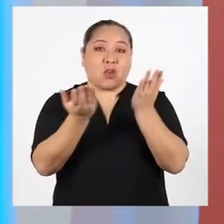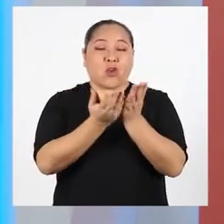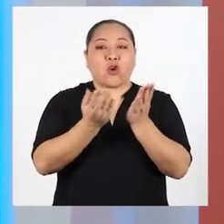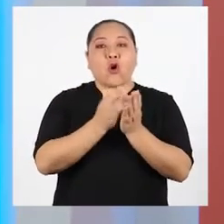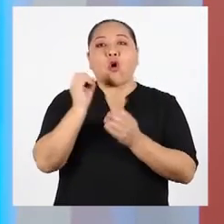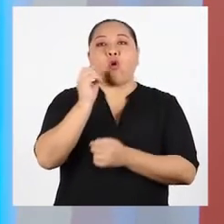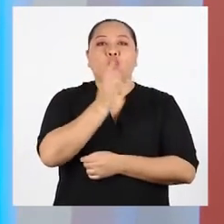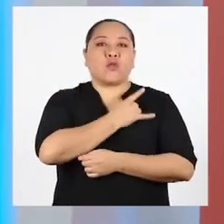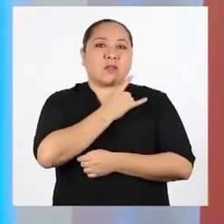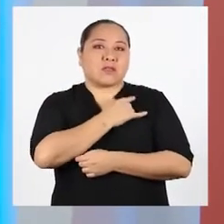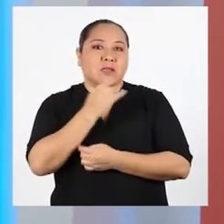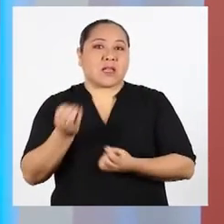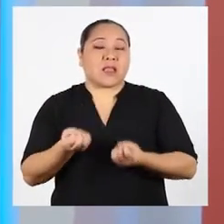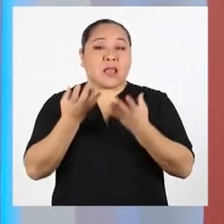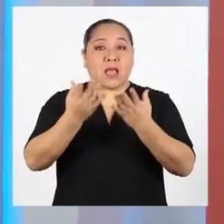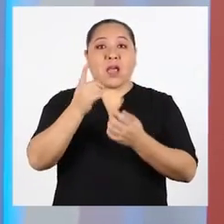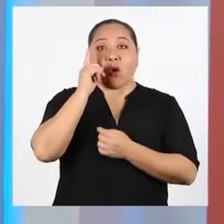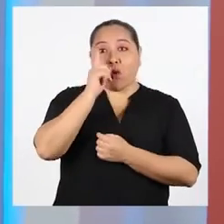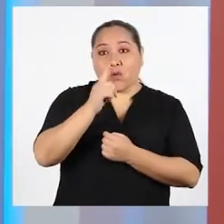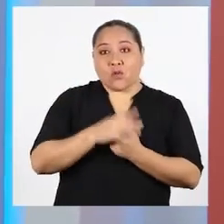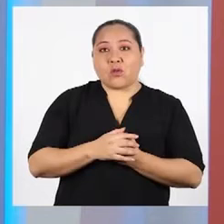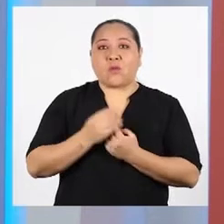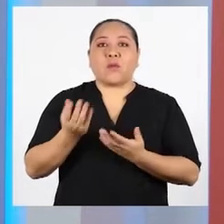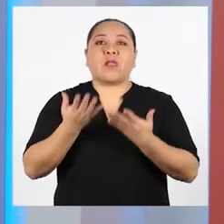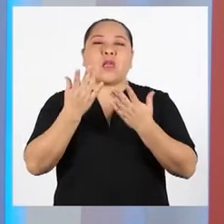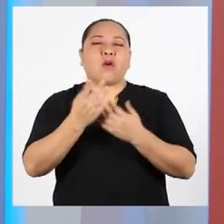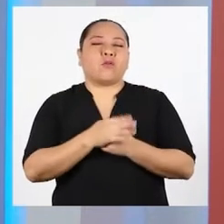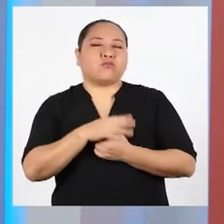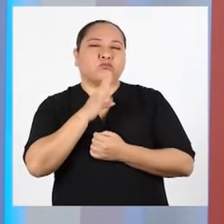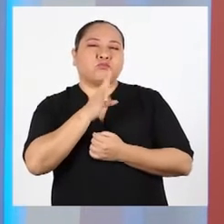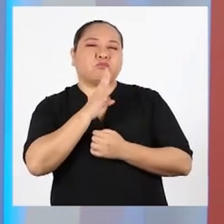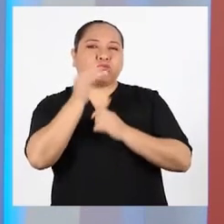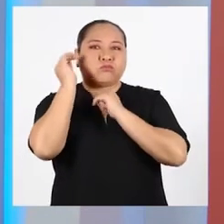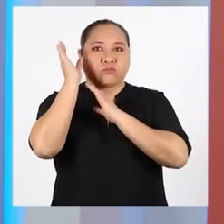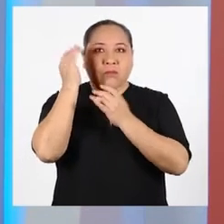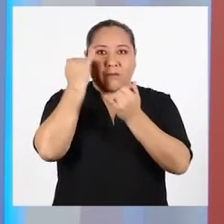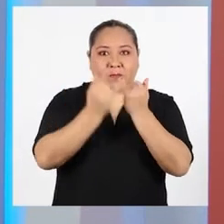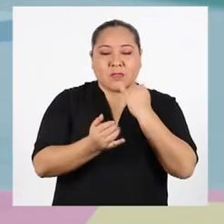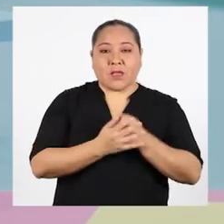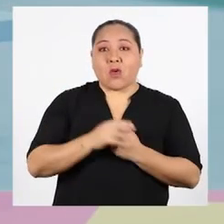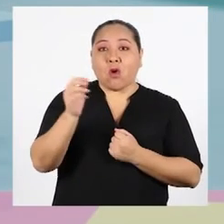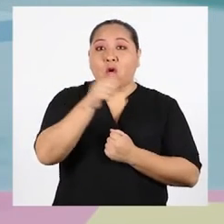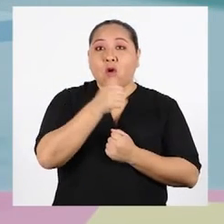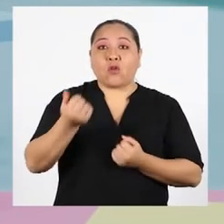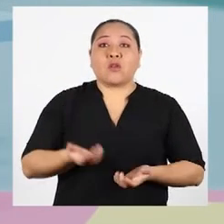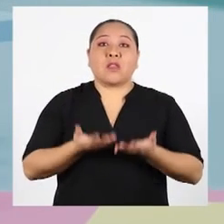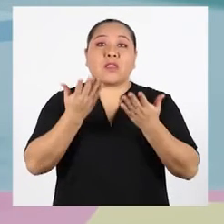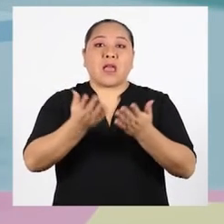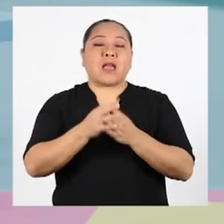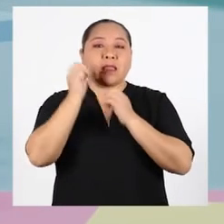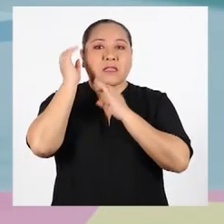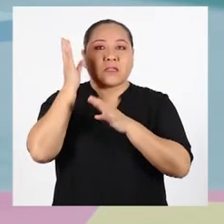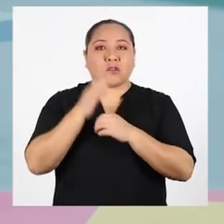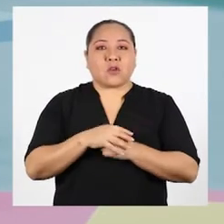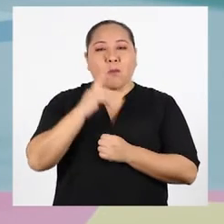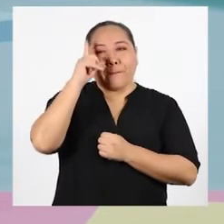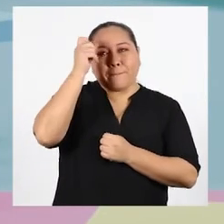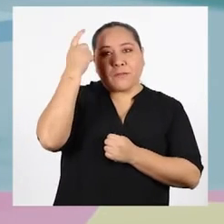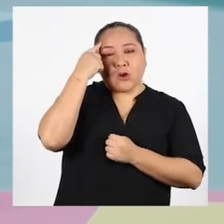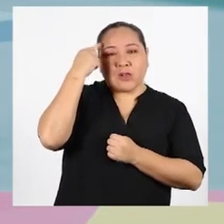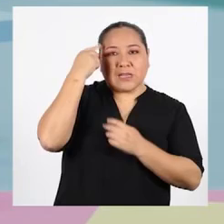o la universidad y designan a uno de ellos para dar un discurso final. Otros que suelen dar discursos son